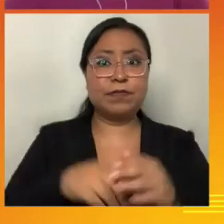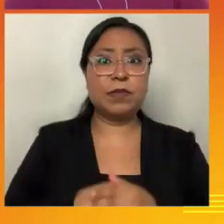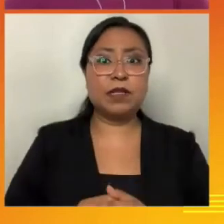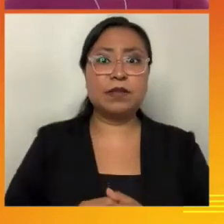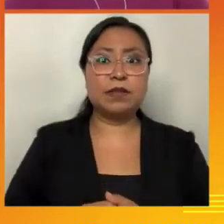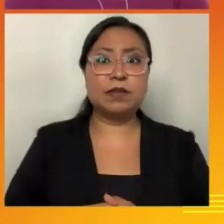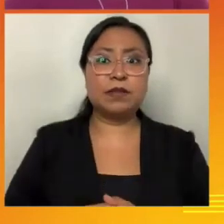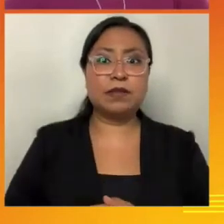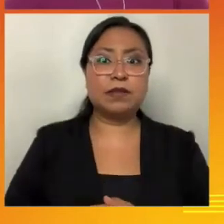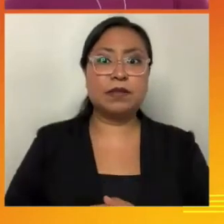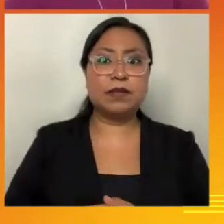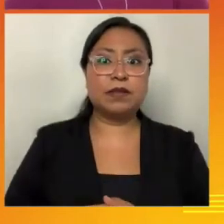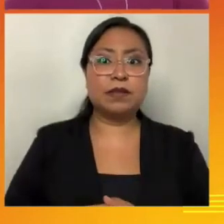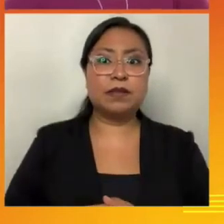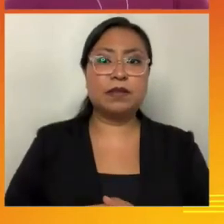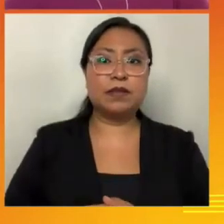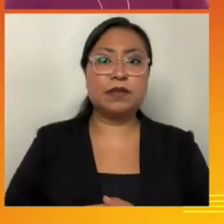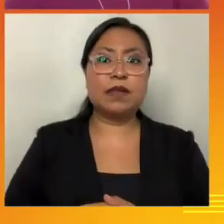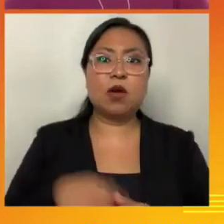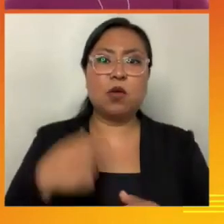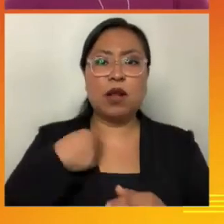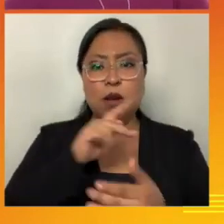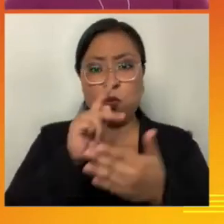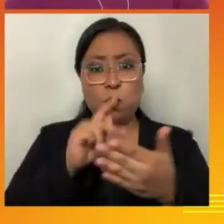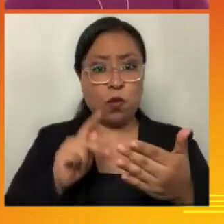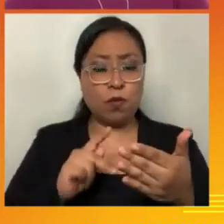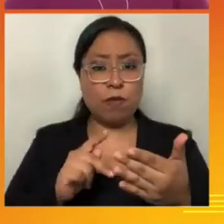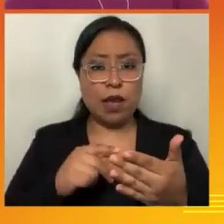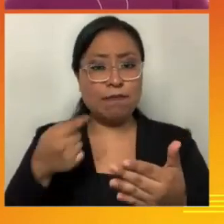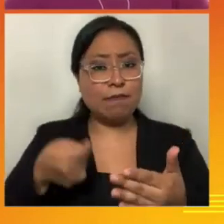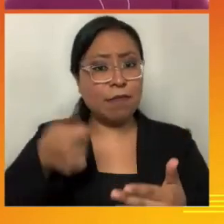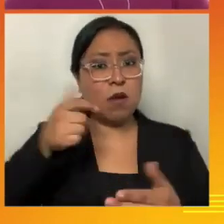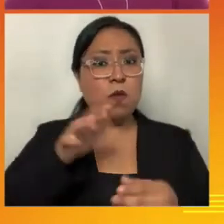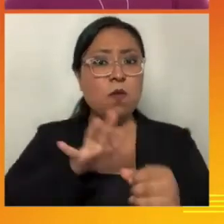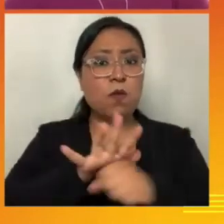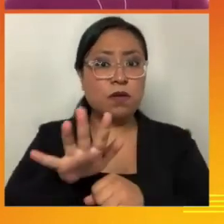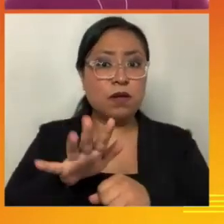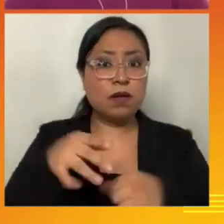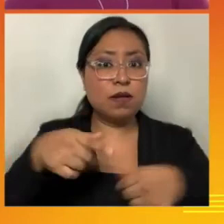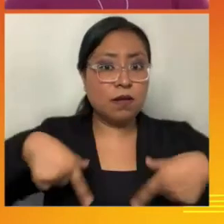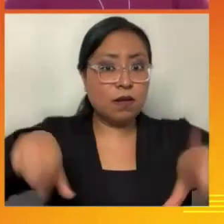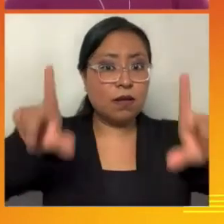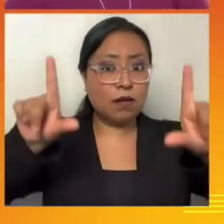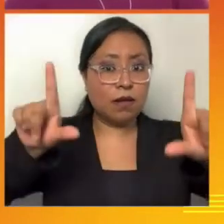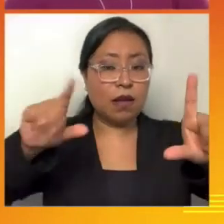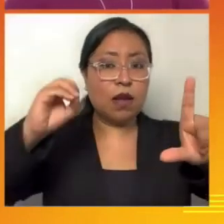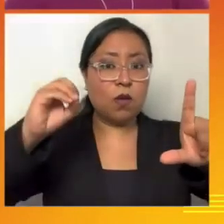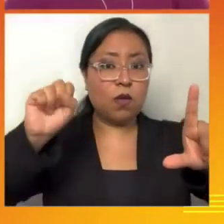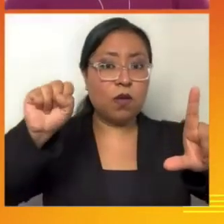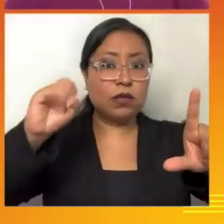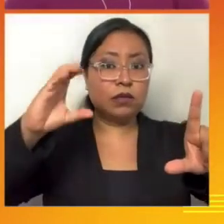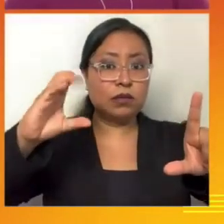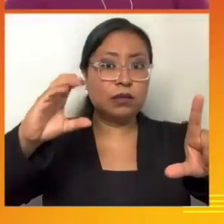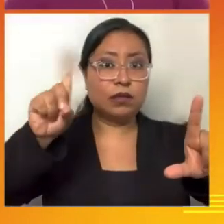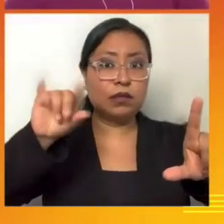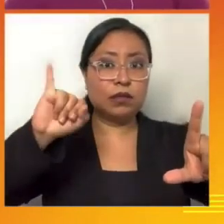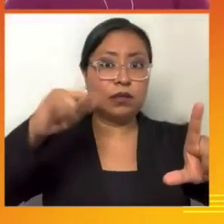productos, licenciamiento desde el programa es inscribirse en la plataforma de OSC Digital. En México